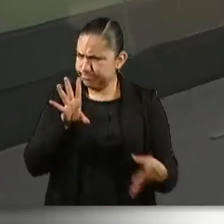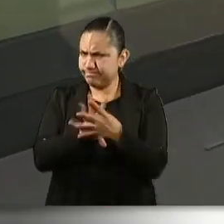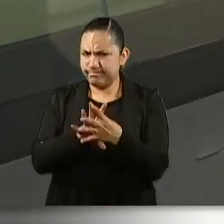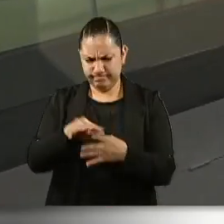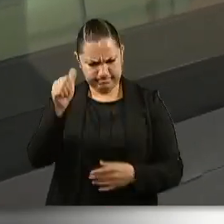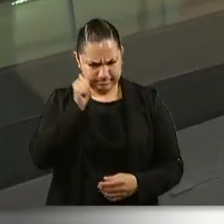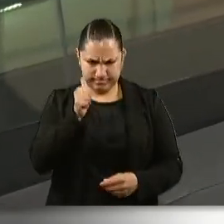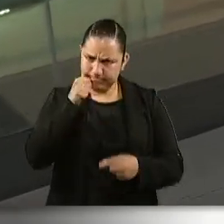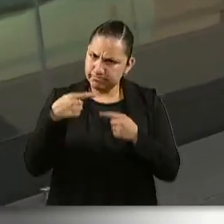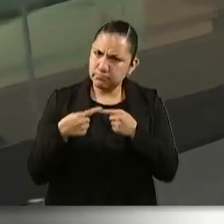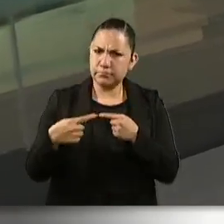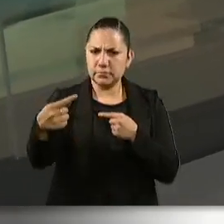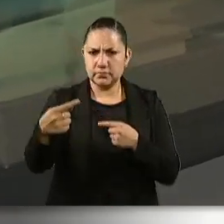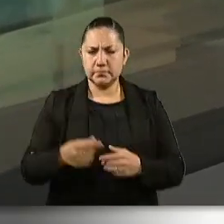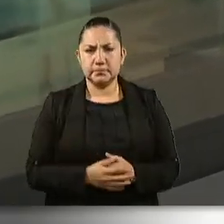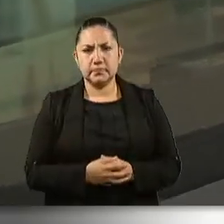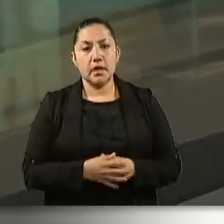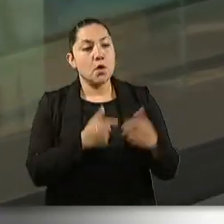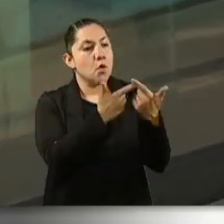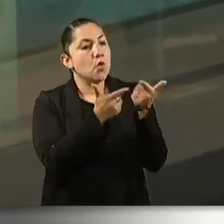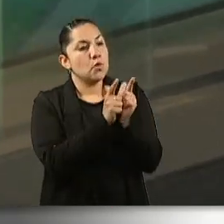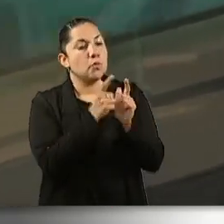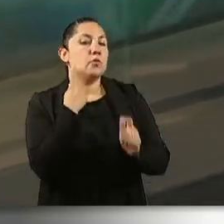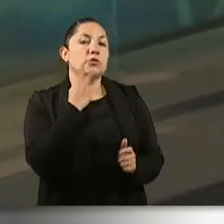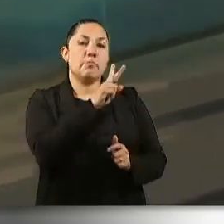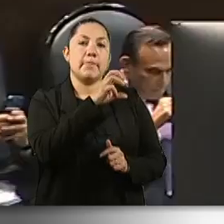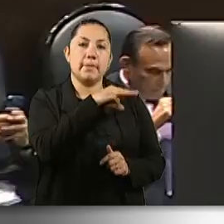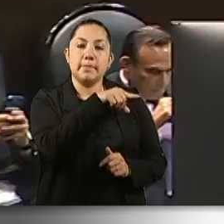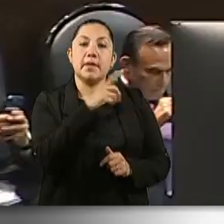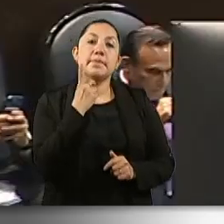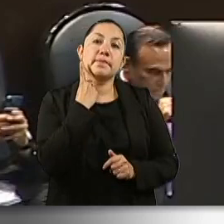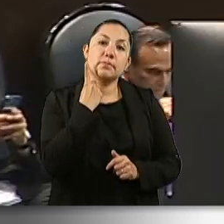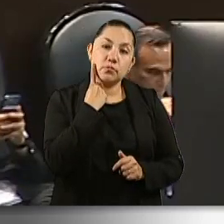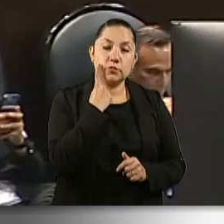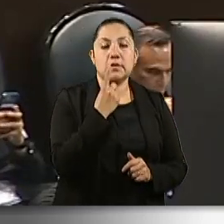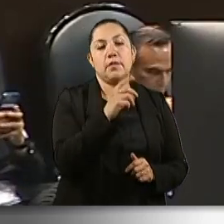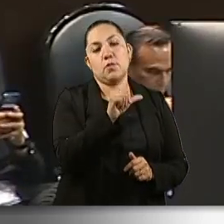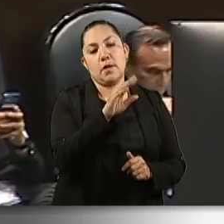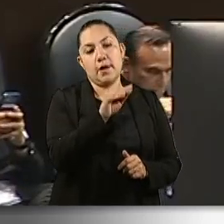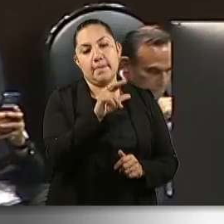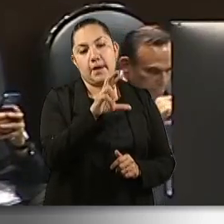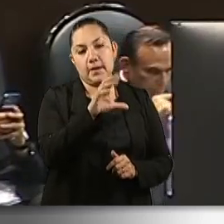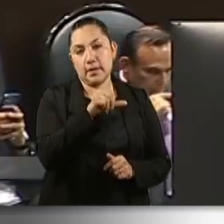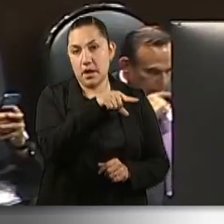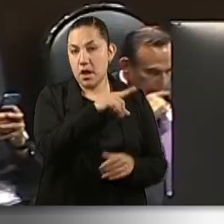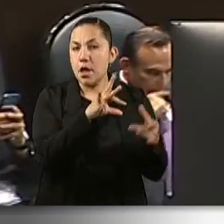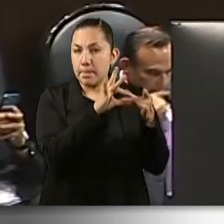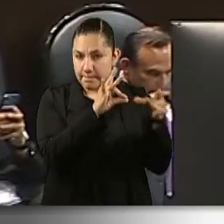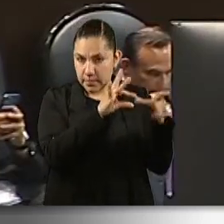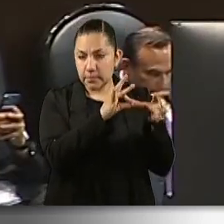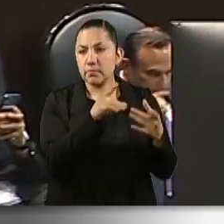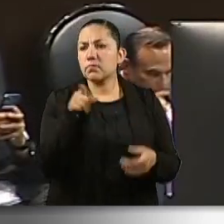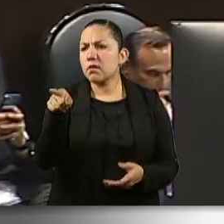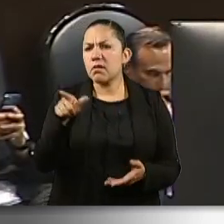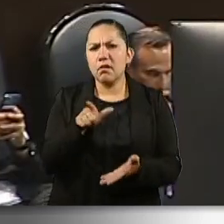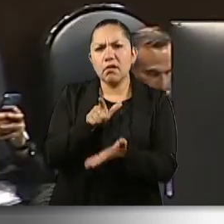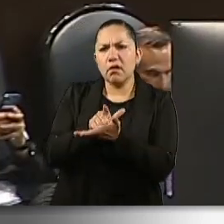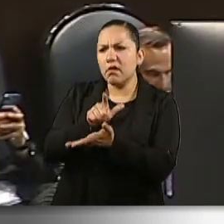A nombre del Partido Verde Ecologista de México, el diputado Jorge Luis Llave Navarca se pronunció por terminar con la impunidad.